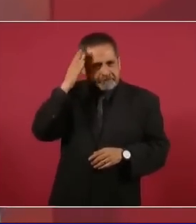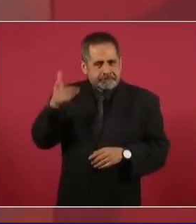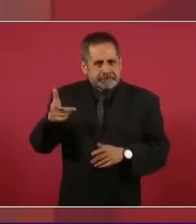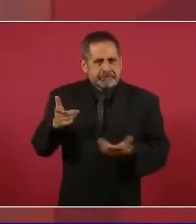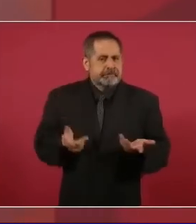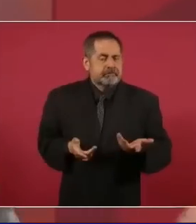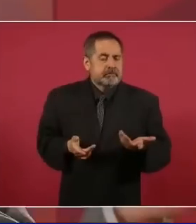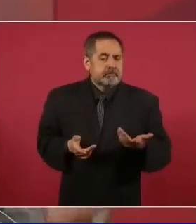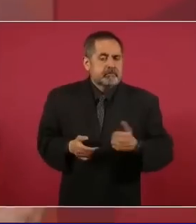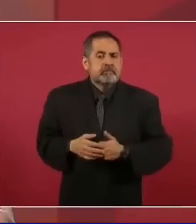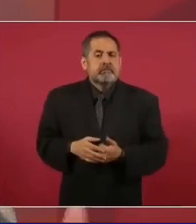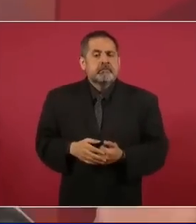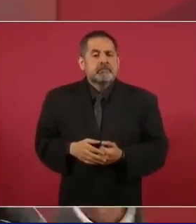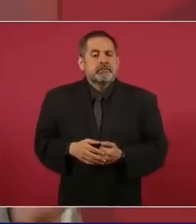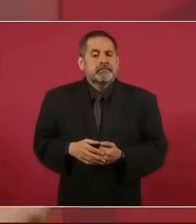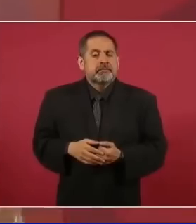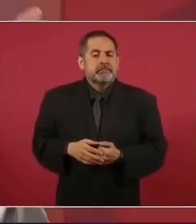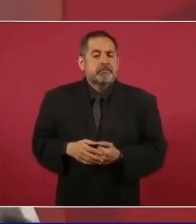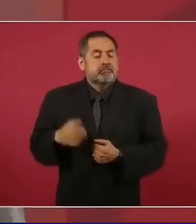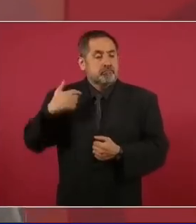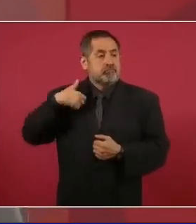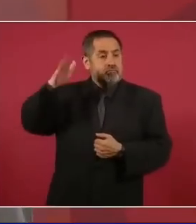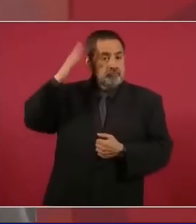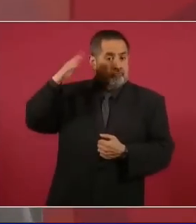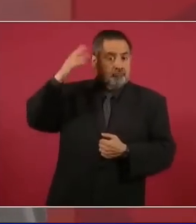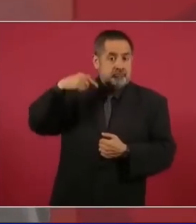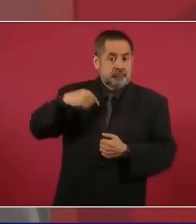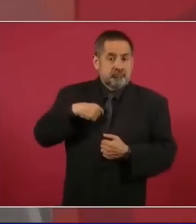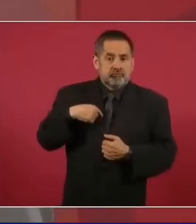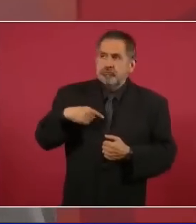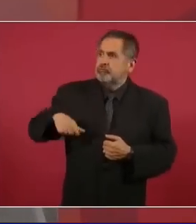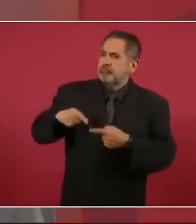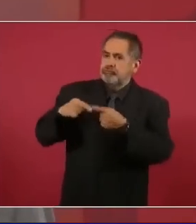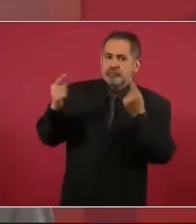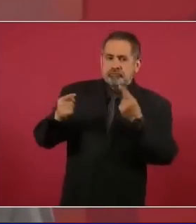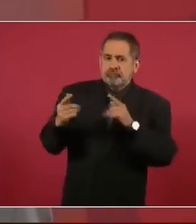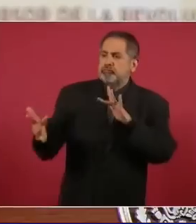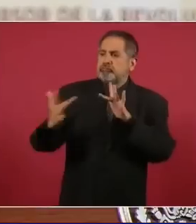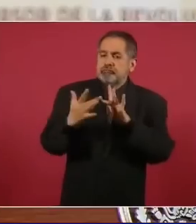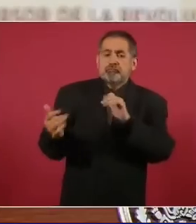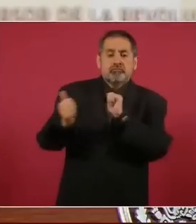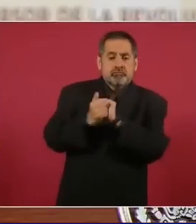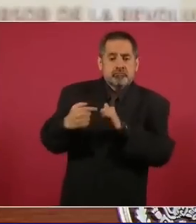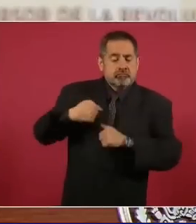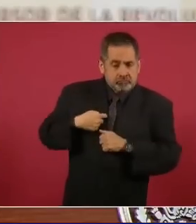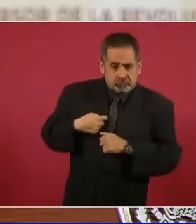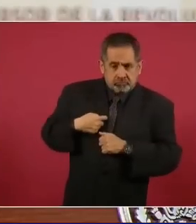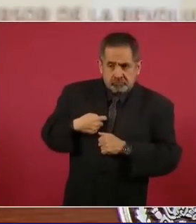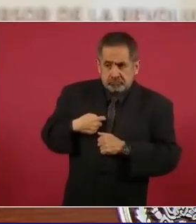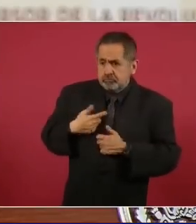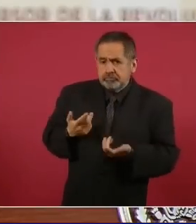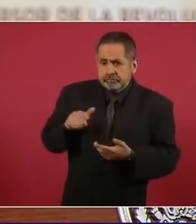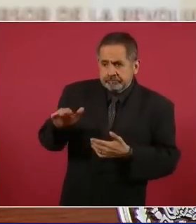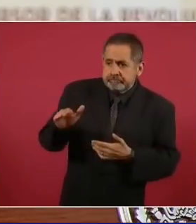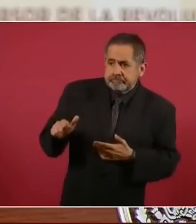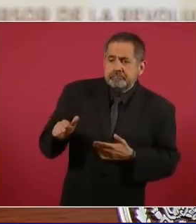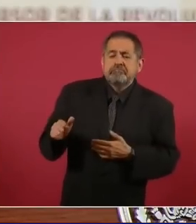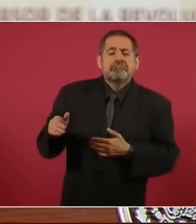Cuando nosotros estábamos en la oposición, no se acercaban a nosotros.